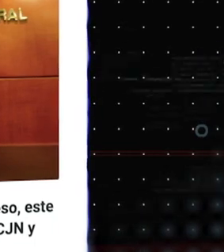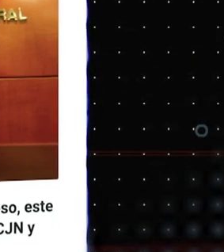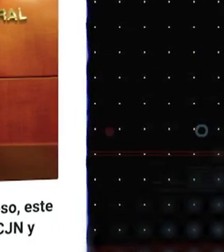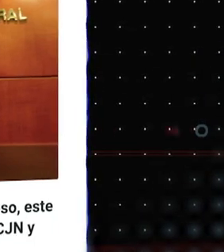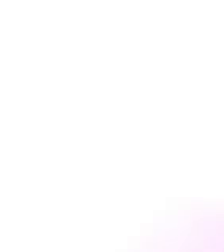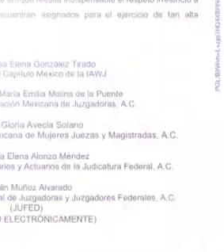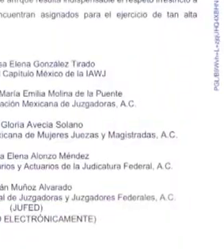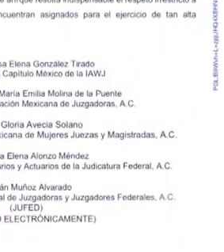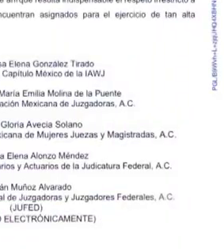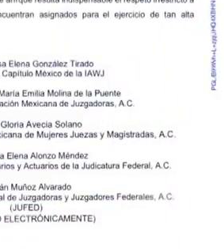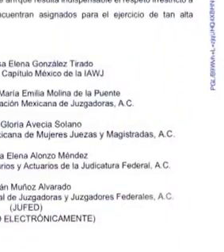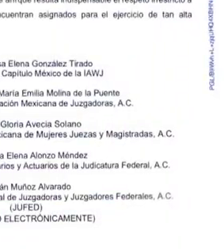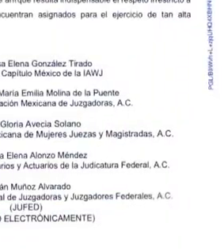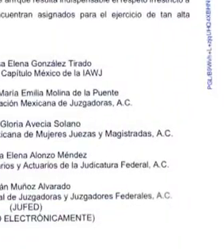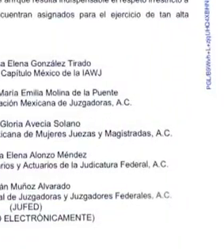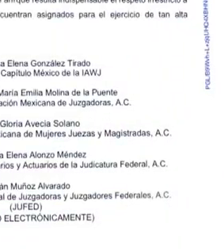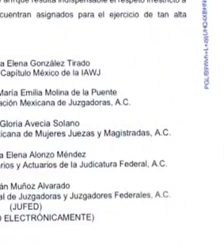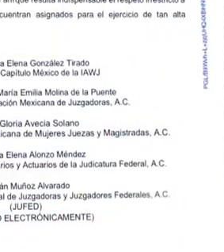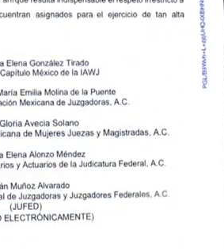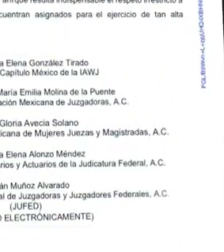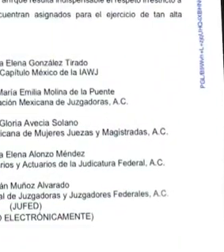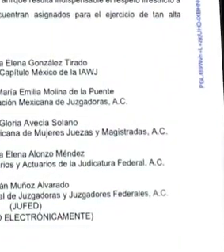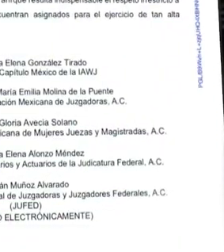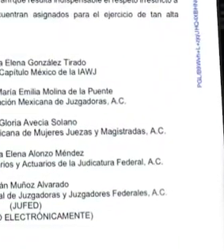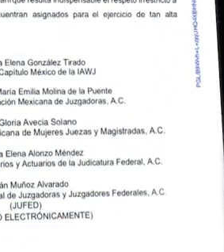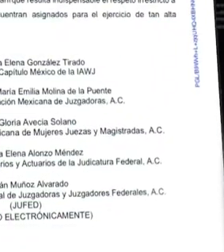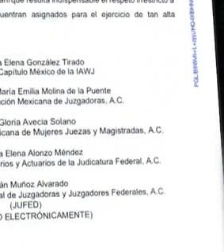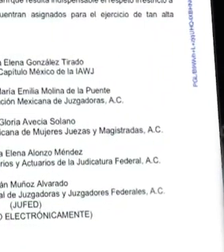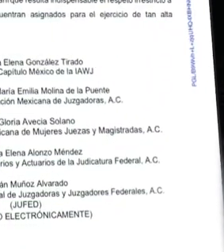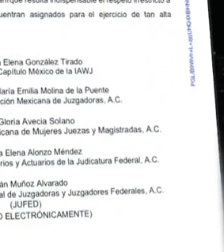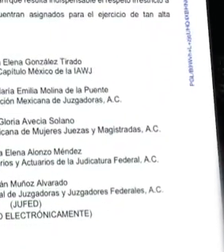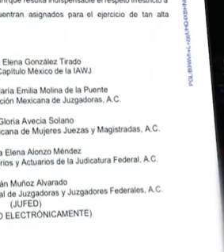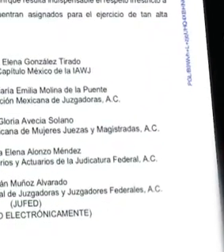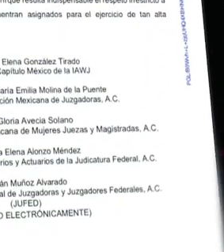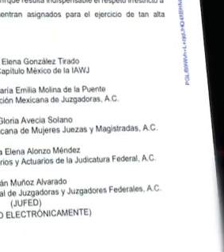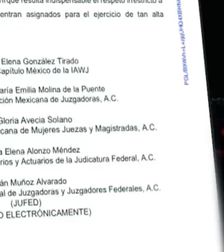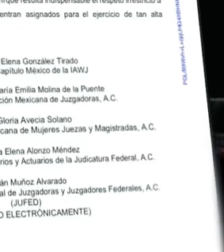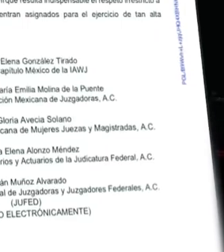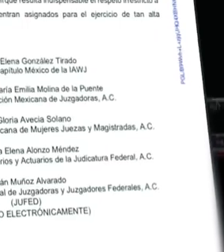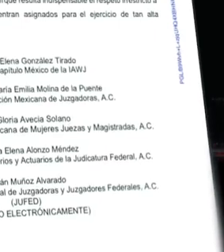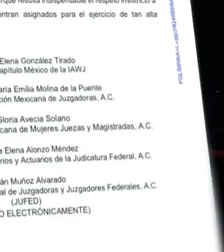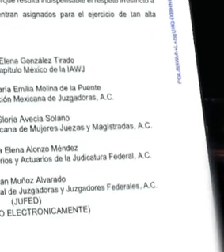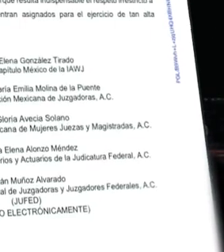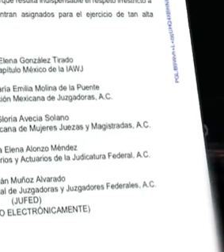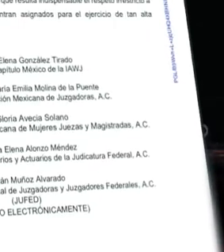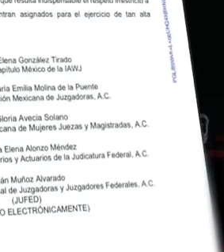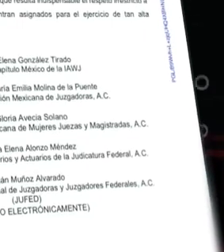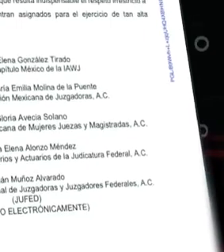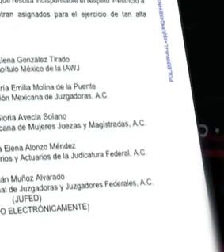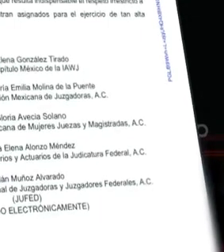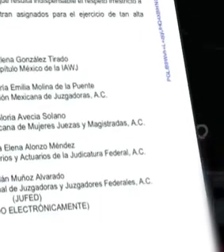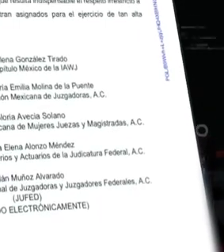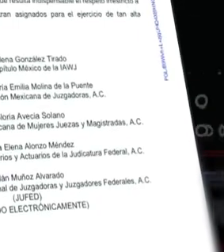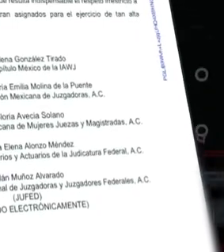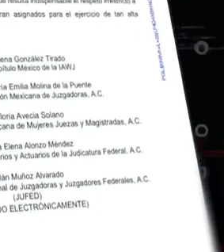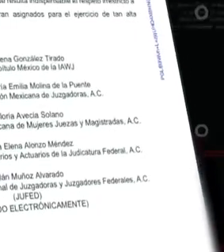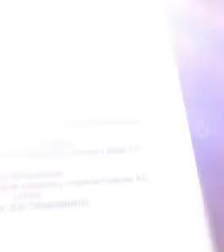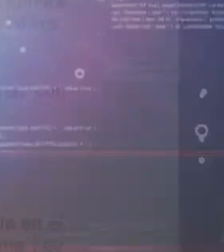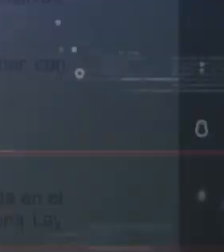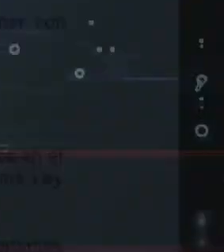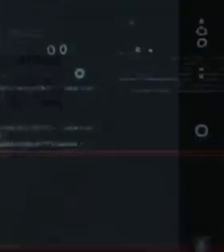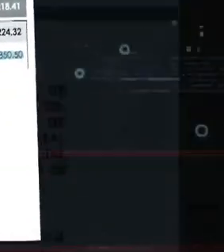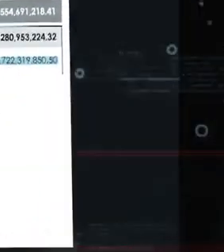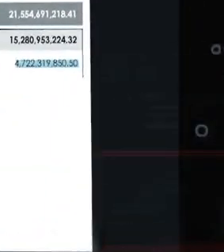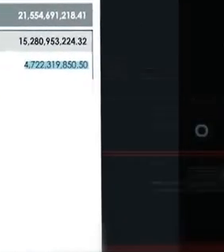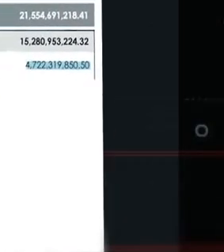iniciativa no afecta derechos adquiridos de los trabajadores, pues las obligaciones derivadas de estos instrumentos serán atendidas con los